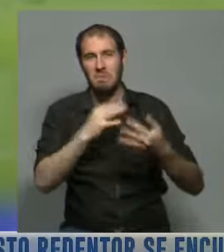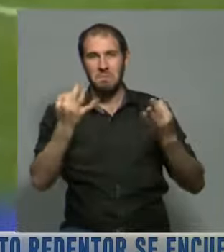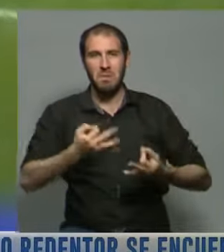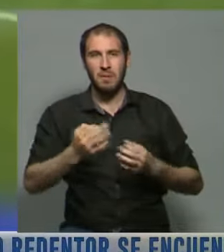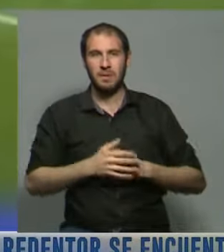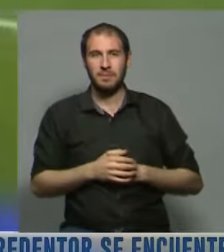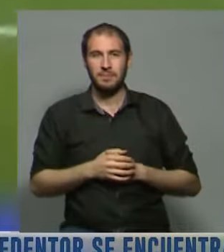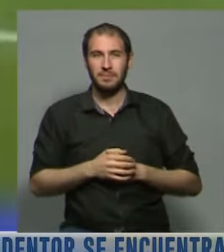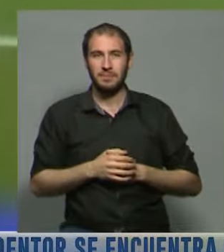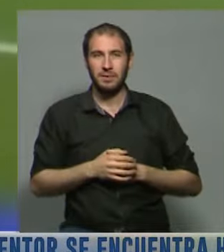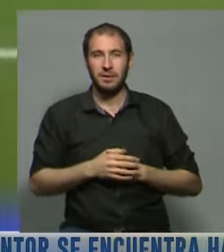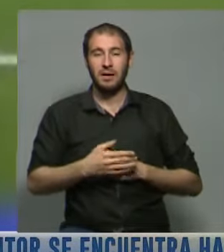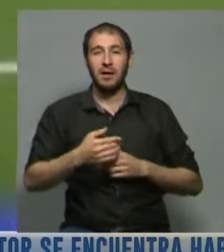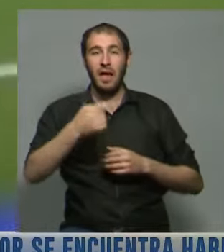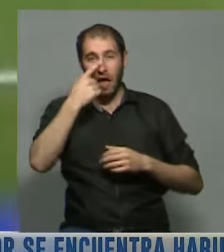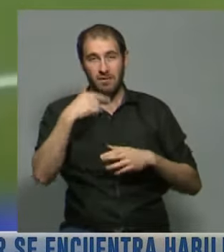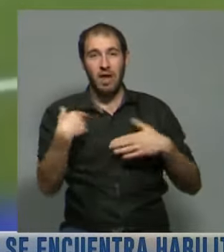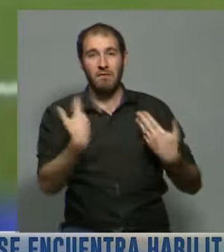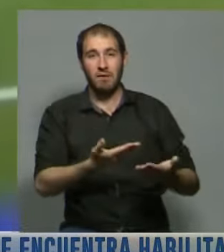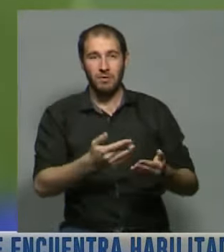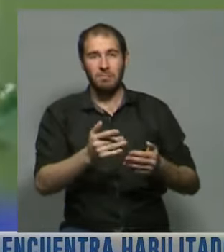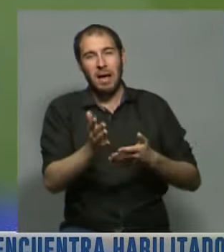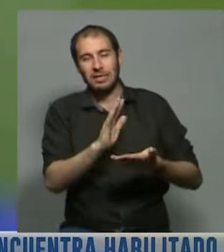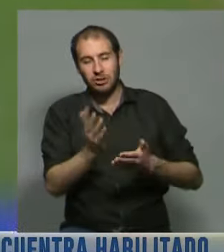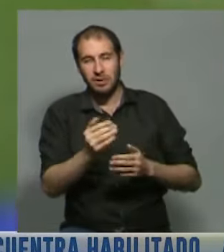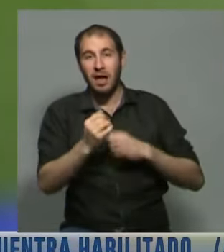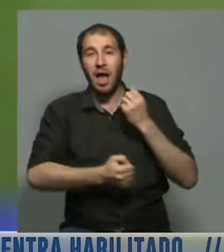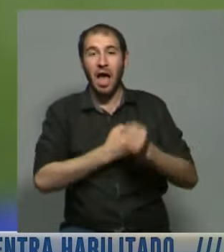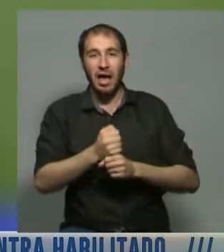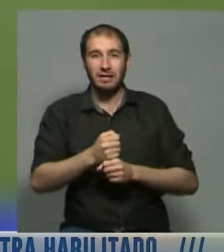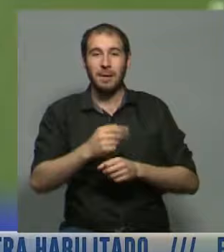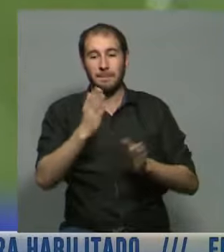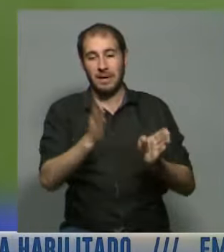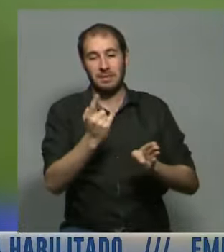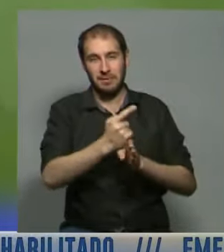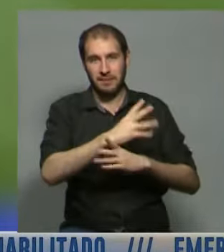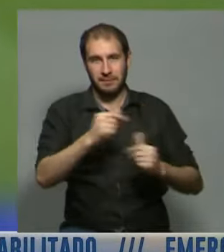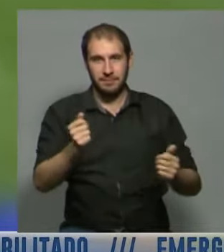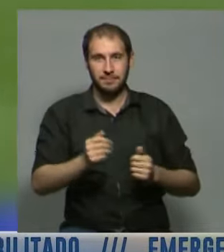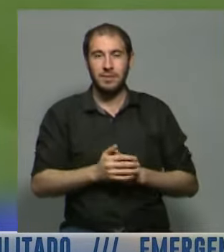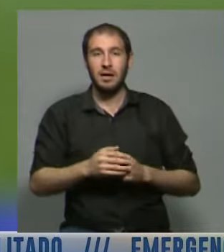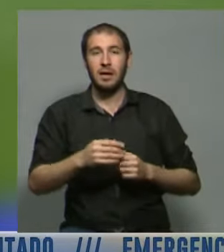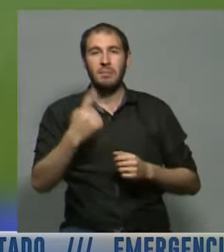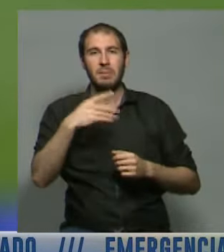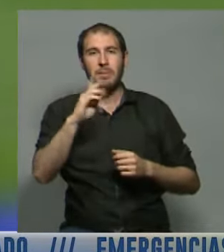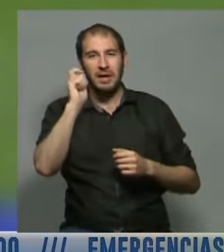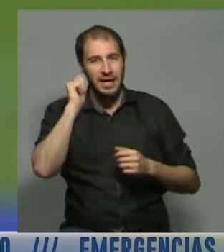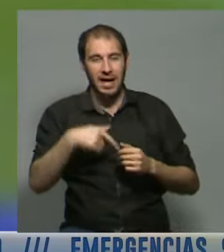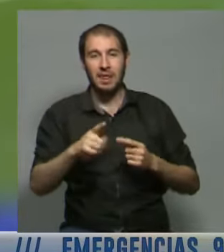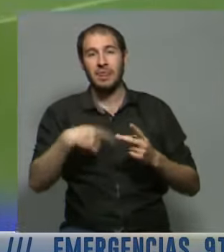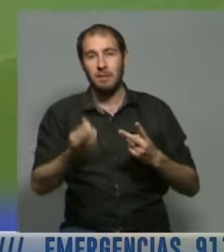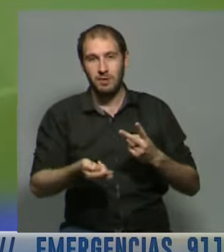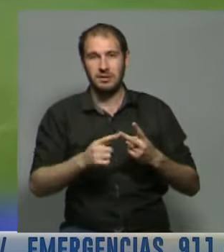buenos, que terminó dándole la victoria parcial hasta que terminó la primera parte. El primero de Ever Banega, el segundo luego